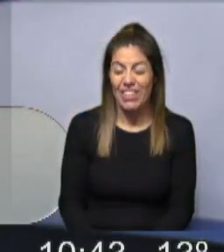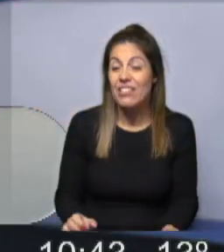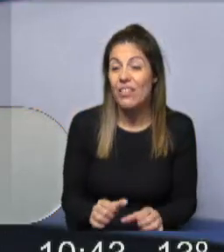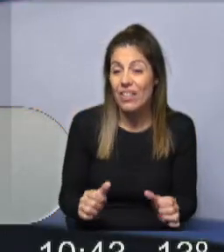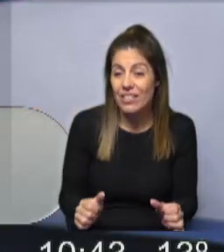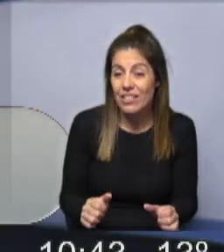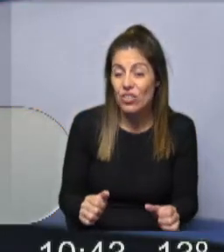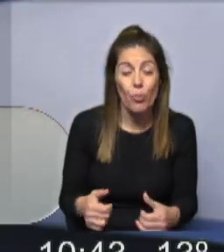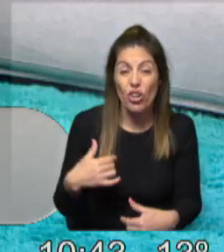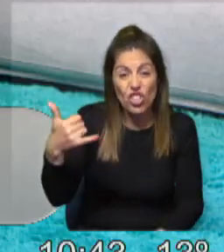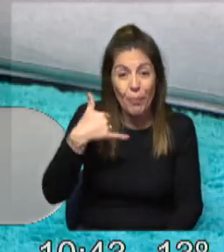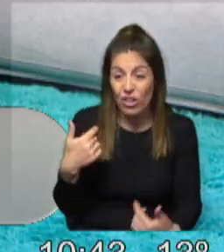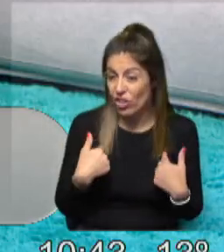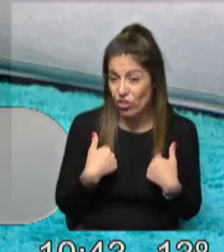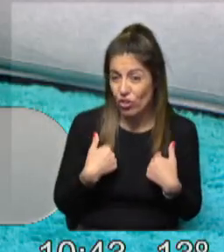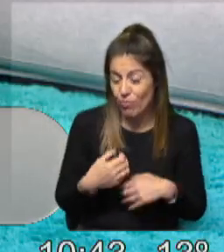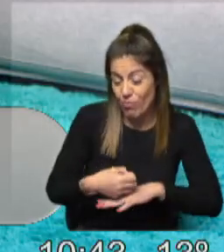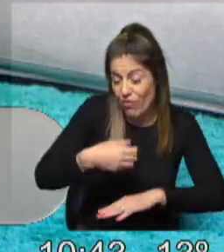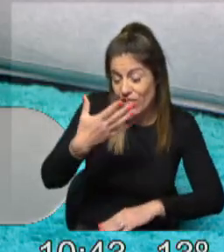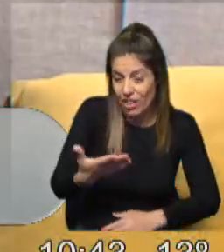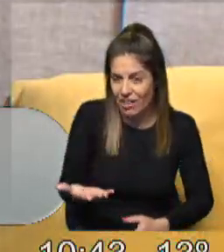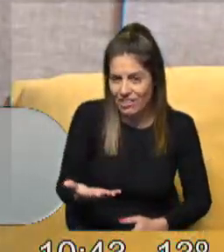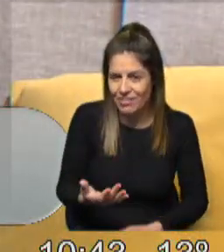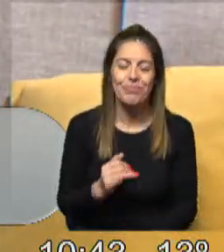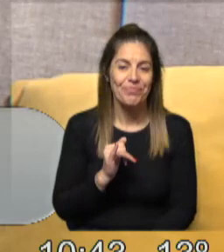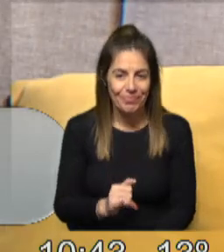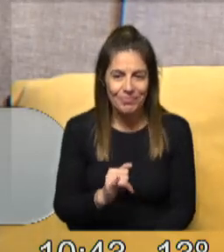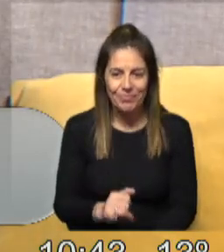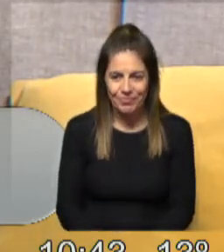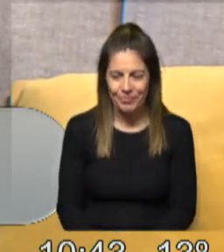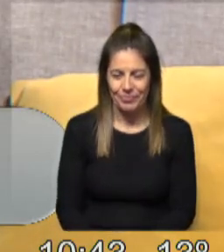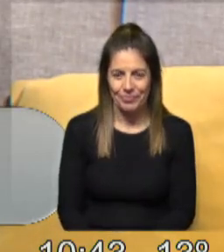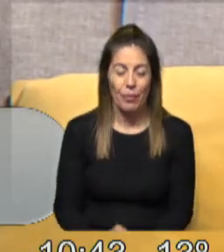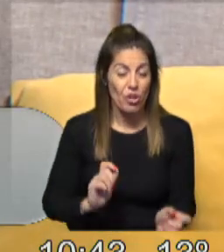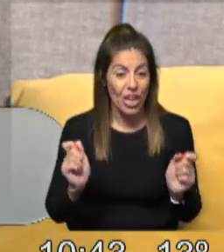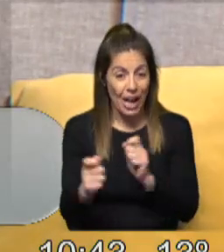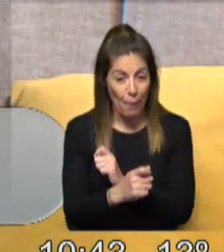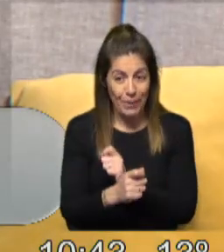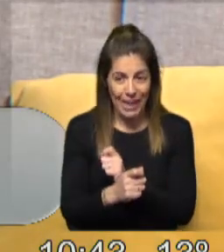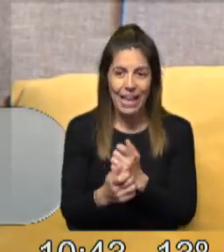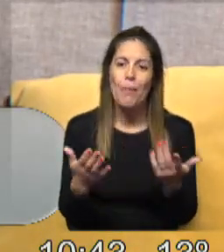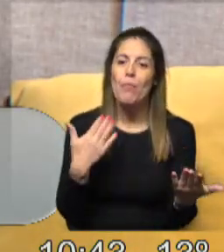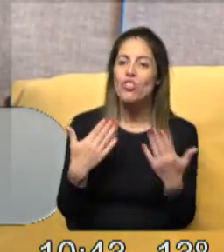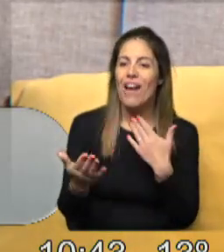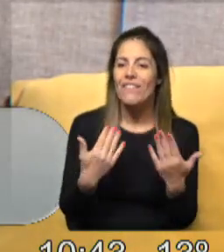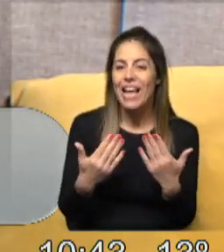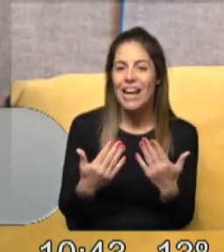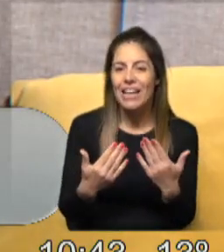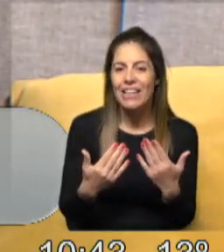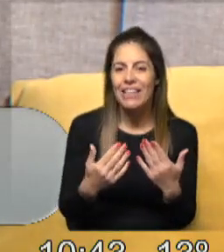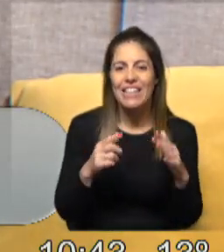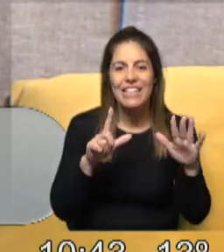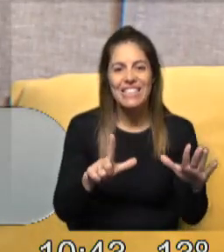no llamarnos a nosotros. Profesionales. Nada. ¿No? Bueno, vamos a cambiar un poco de tono. Vamos a hablar de